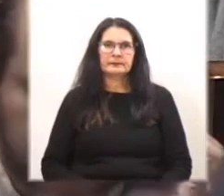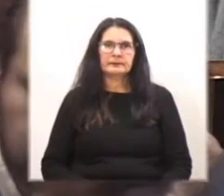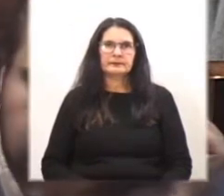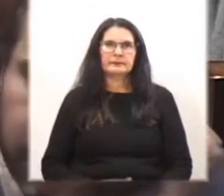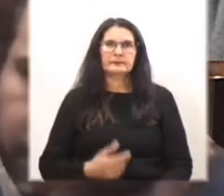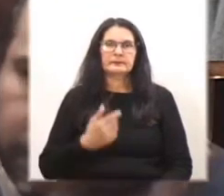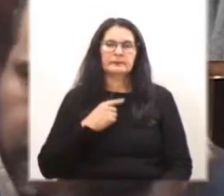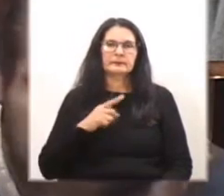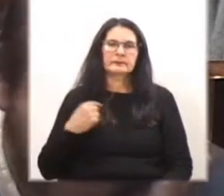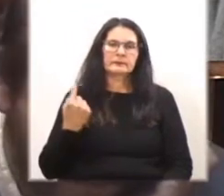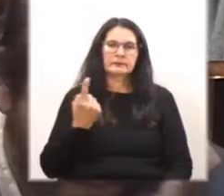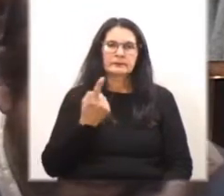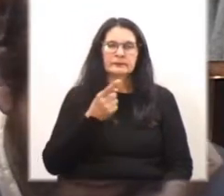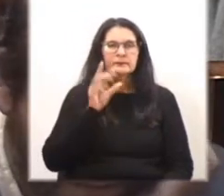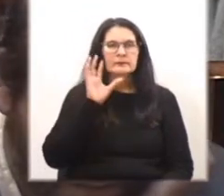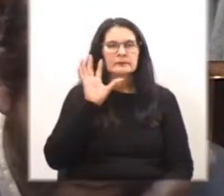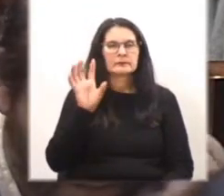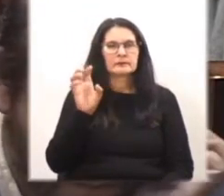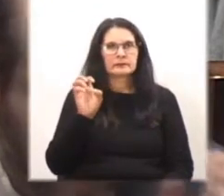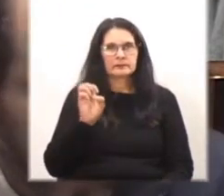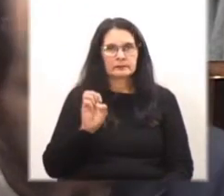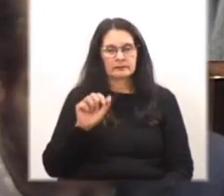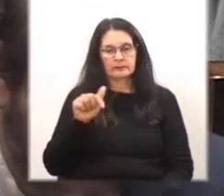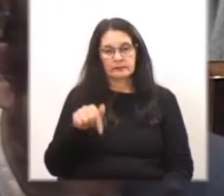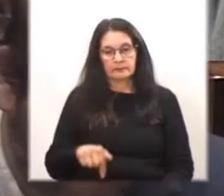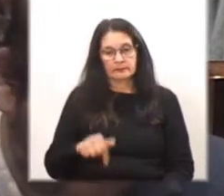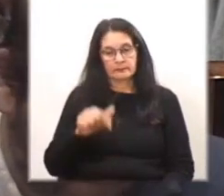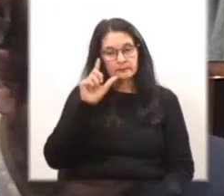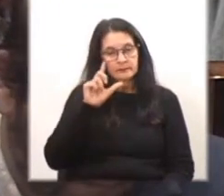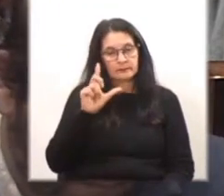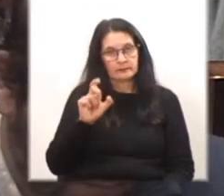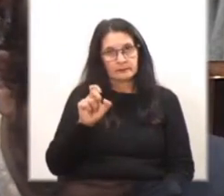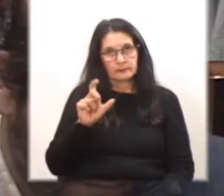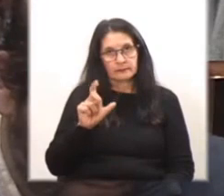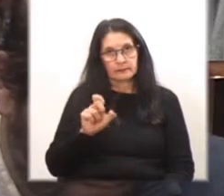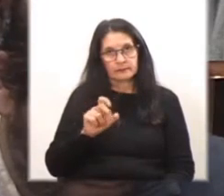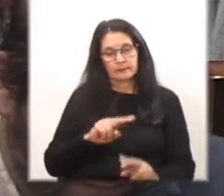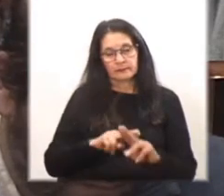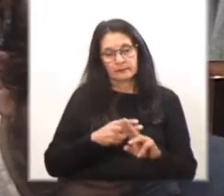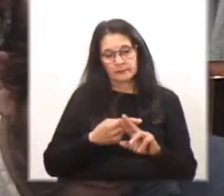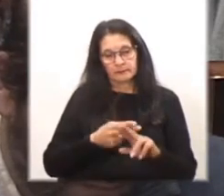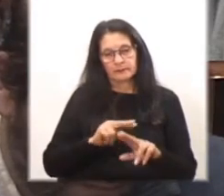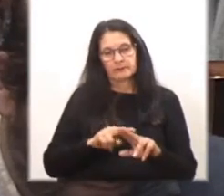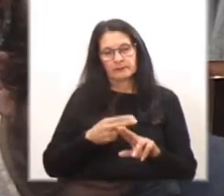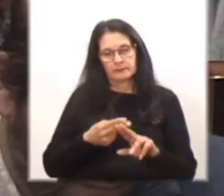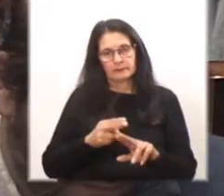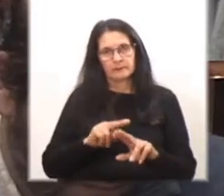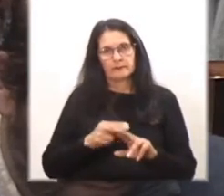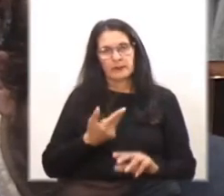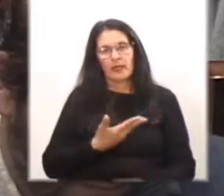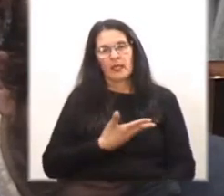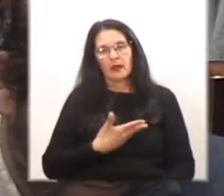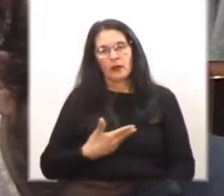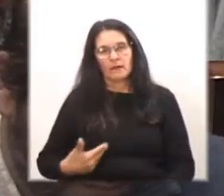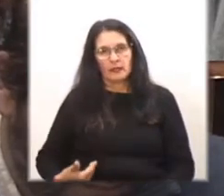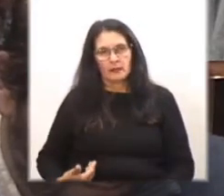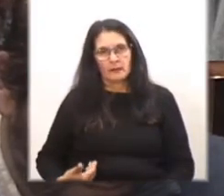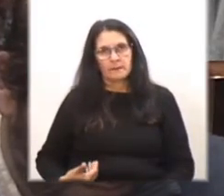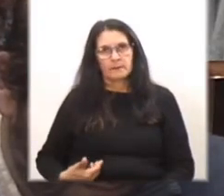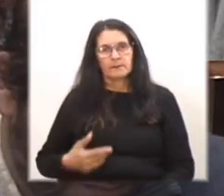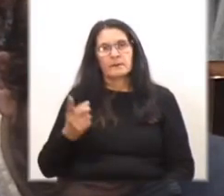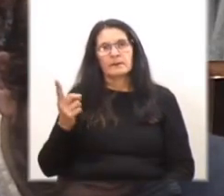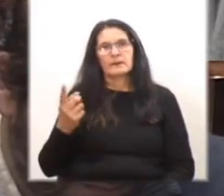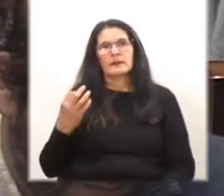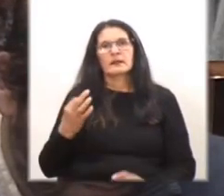hemos escuchado en esta lógica reiteradas veces desde el gobierno que llegaron